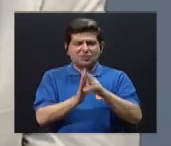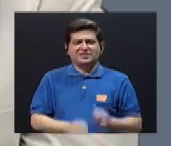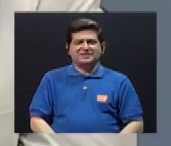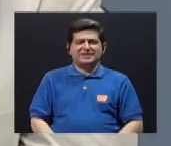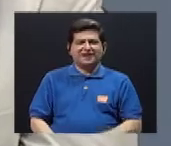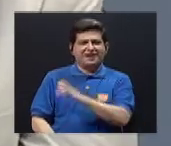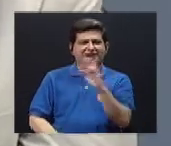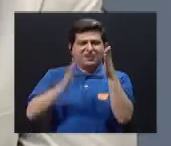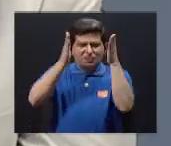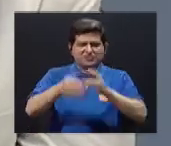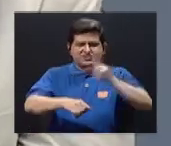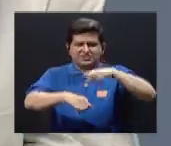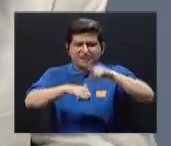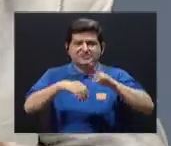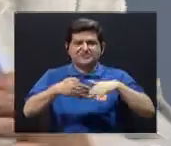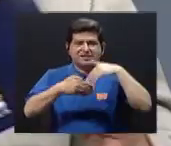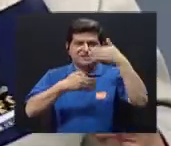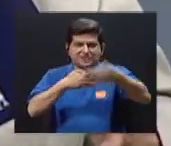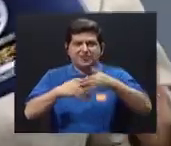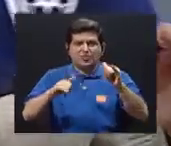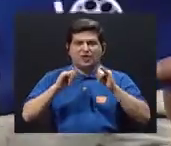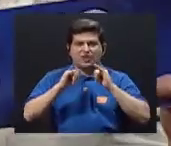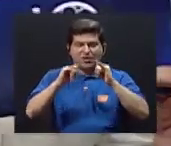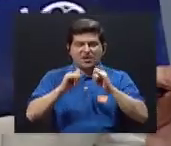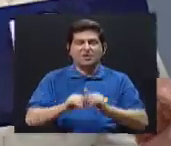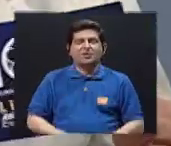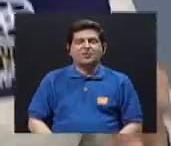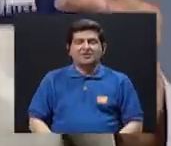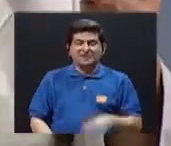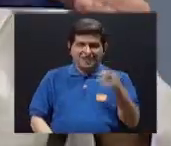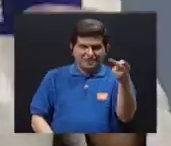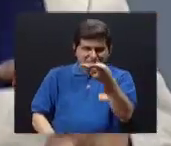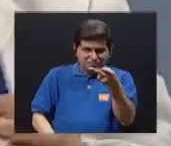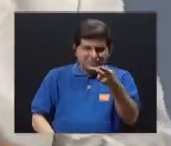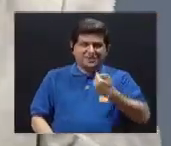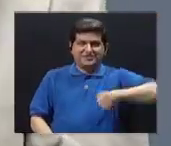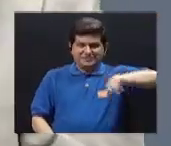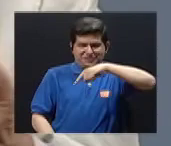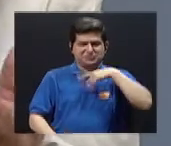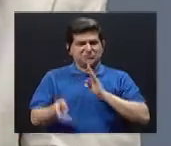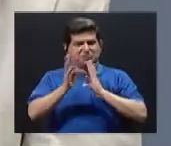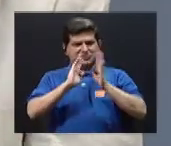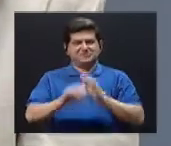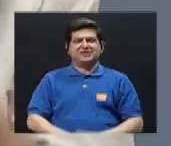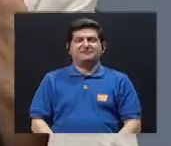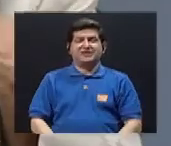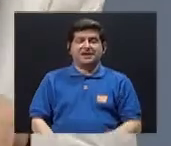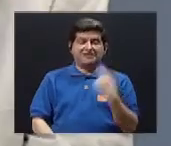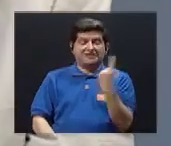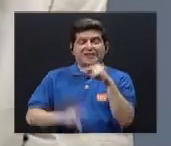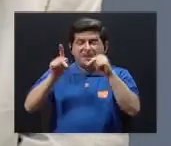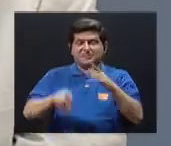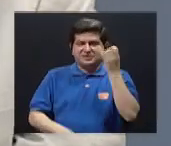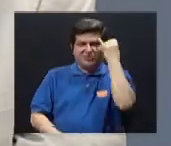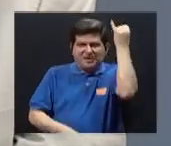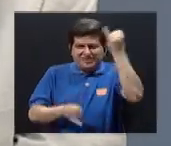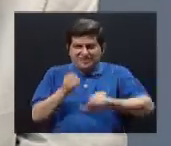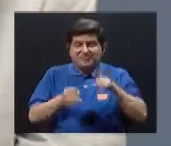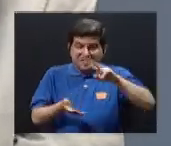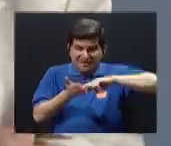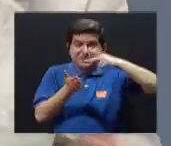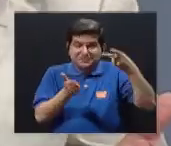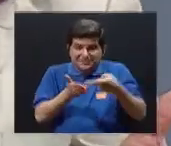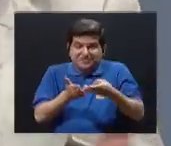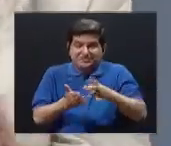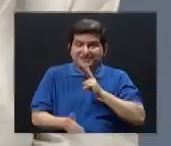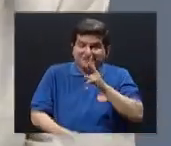el documental Tico Promedio para luego, en igualdad de condiciones, ustedes y nosotros, conversar y sacar cada quien sus